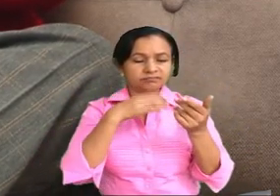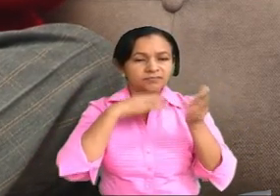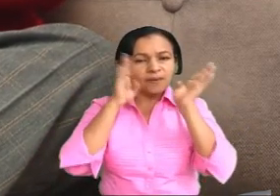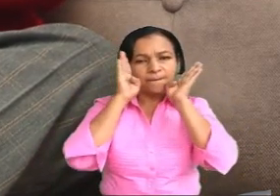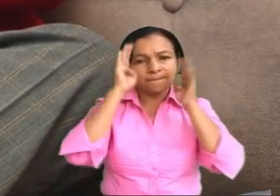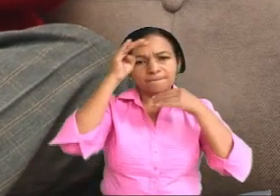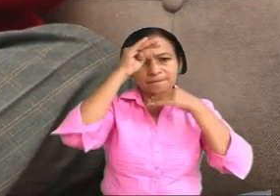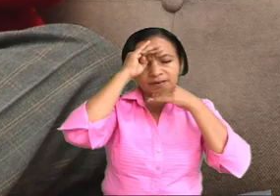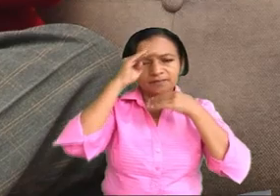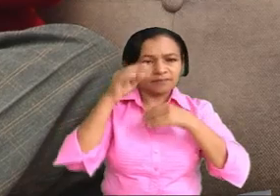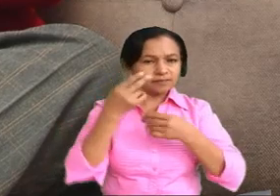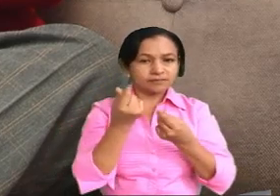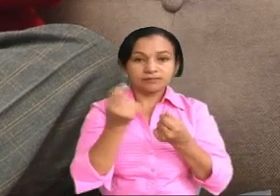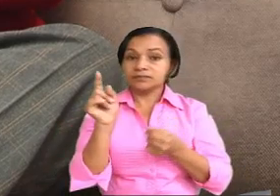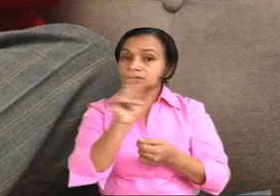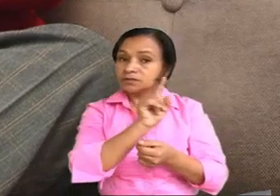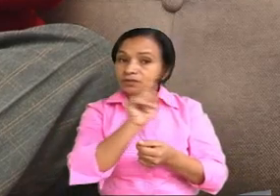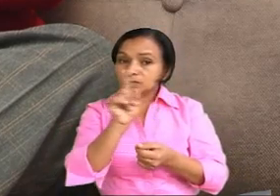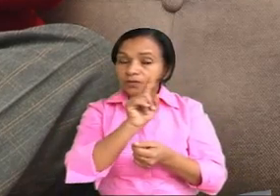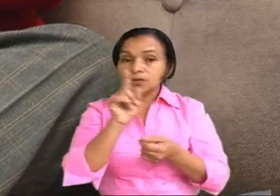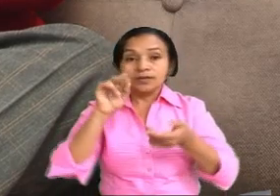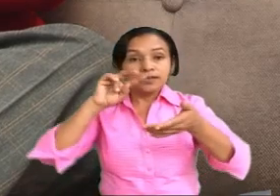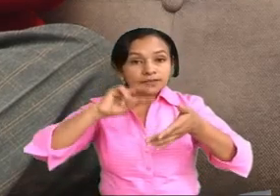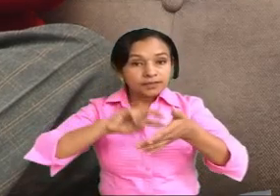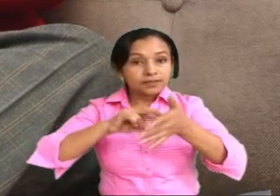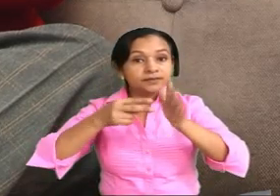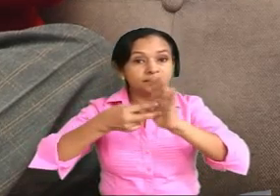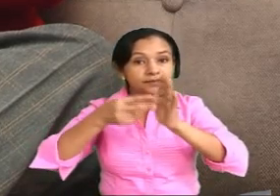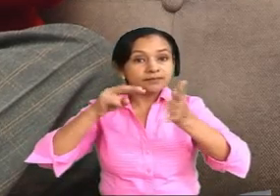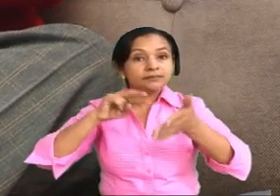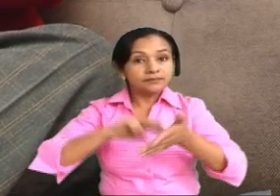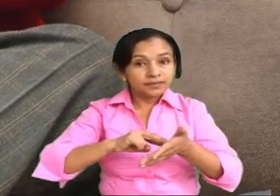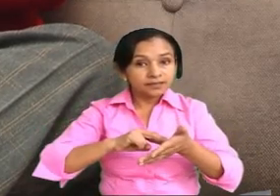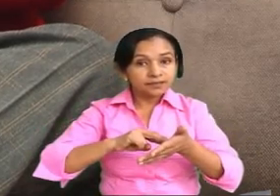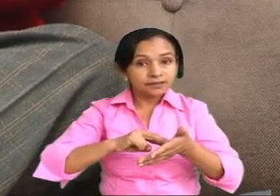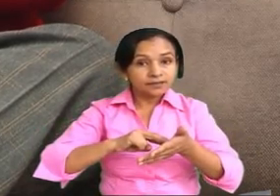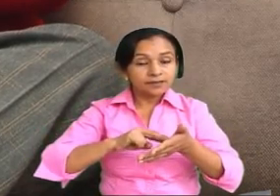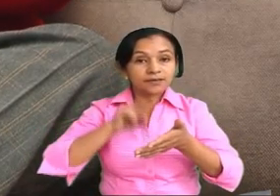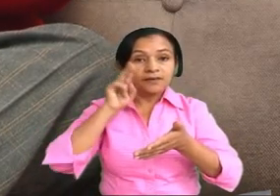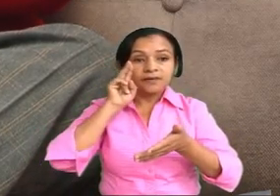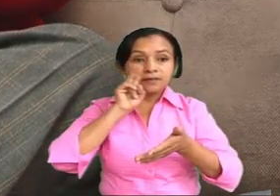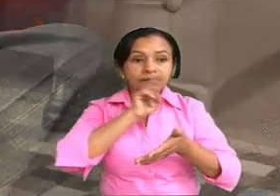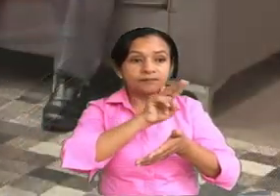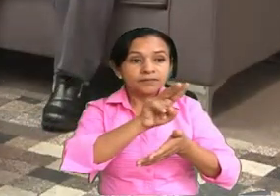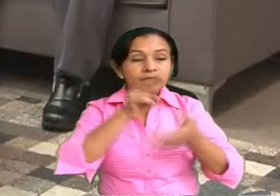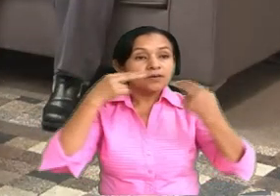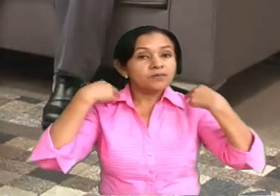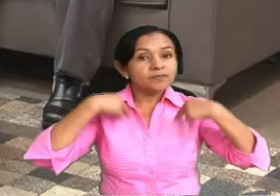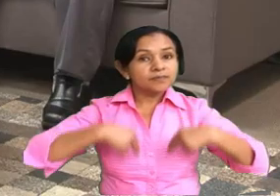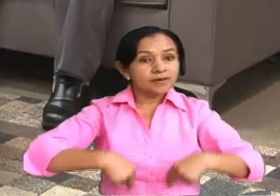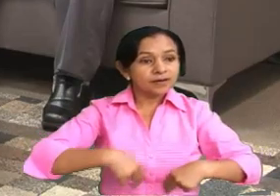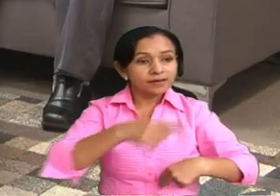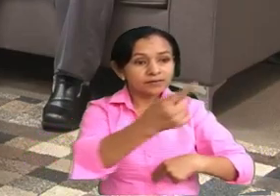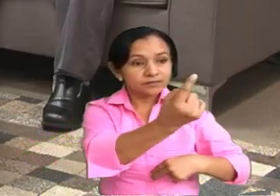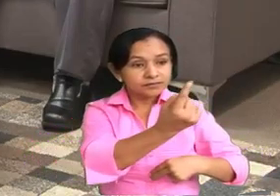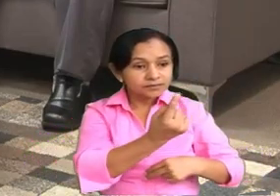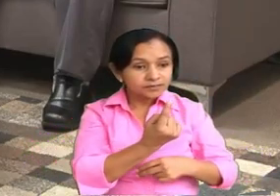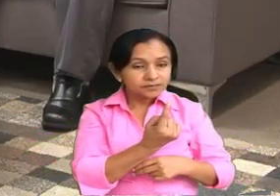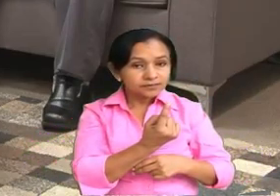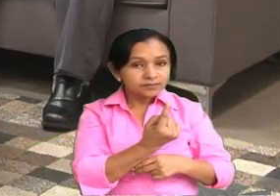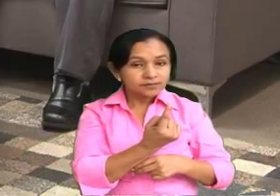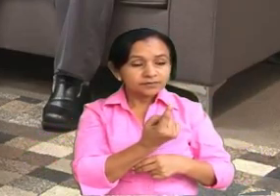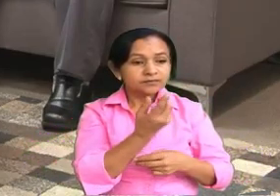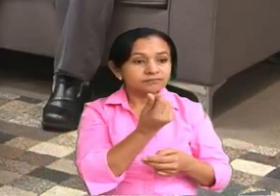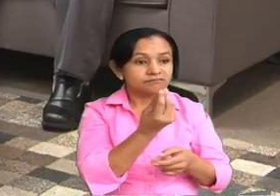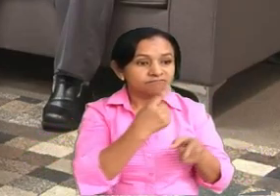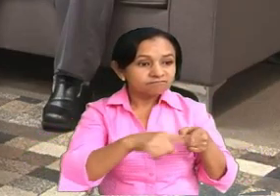cobrar tanto. No, sino lo que implica ver a un ser humano que no es solamente lo que voy a